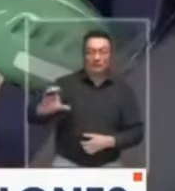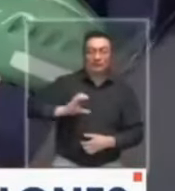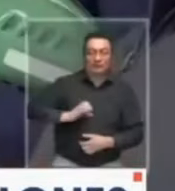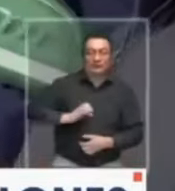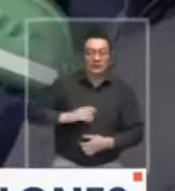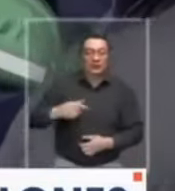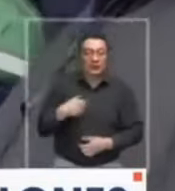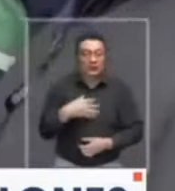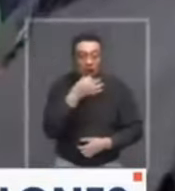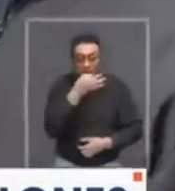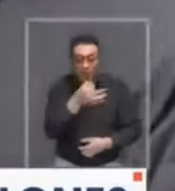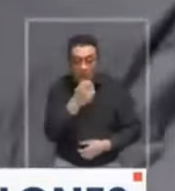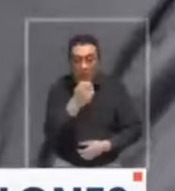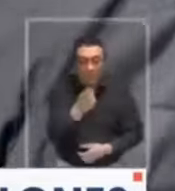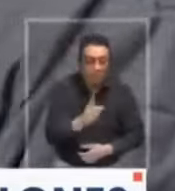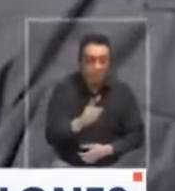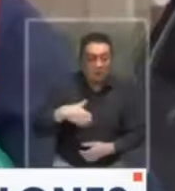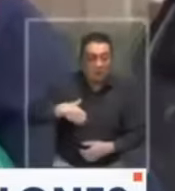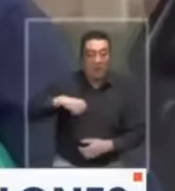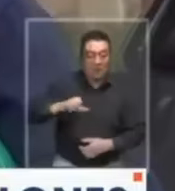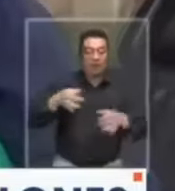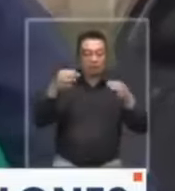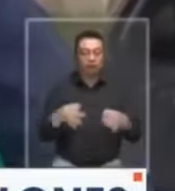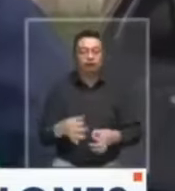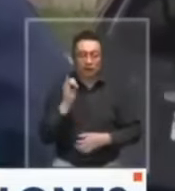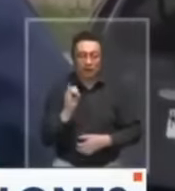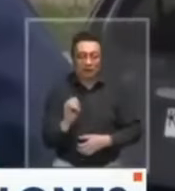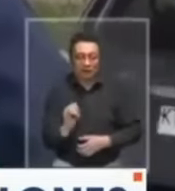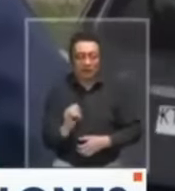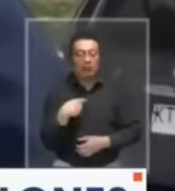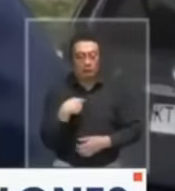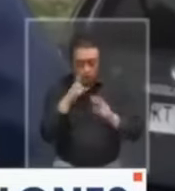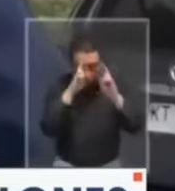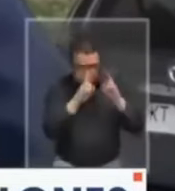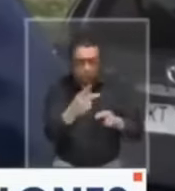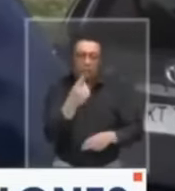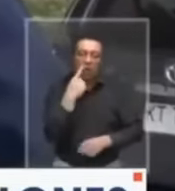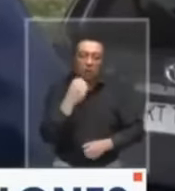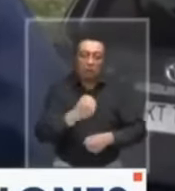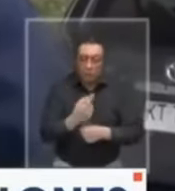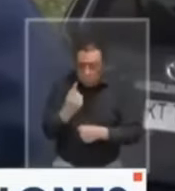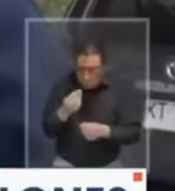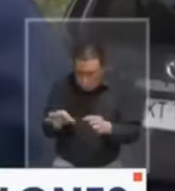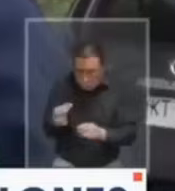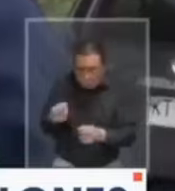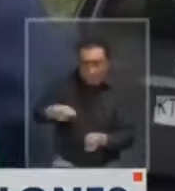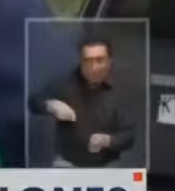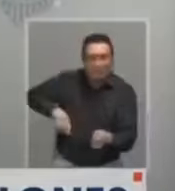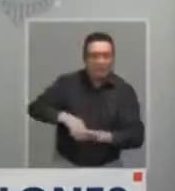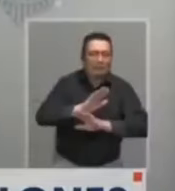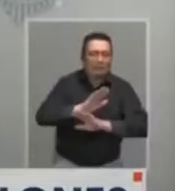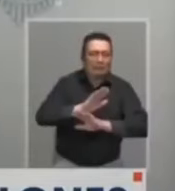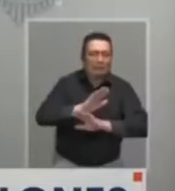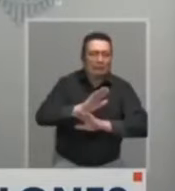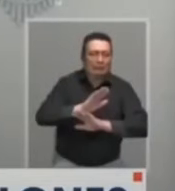Aunque no quiso dar declaraciones, PDI confirmó la historia y destacó el acto de Belarmino, que no sacó ni siquiera un solo billete del bolso.